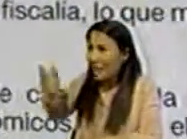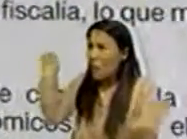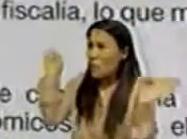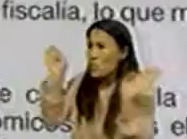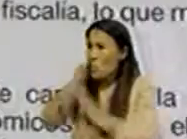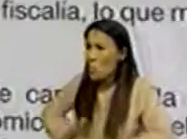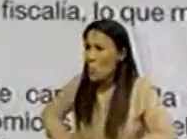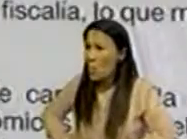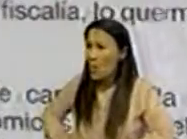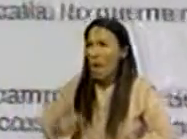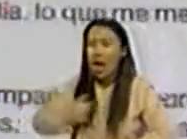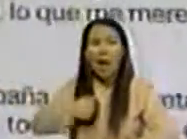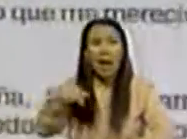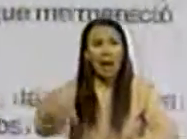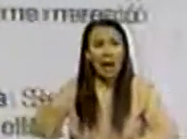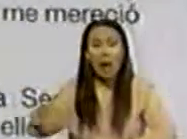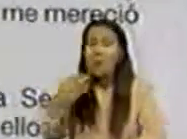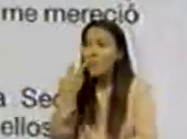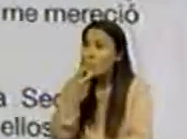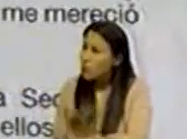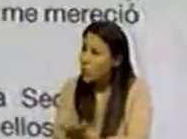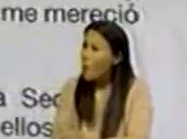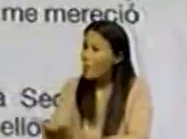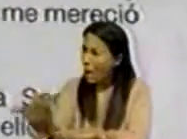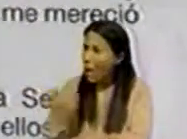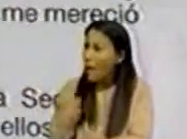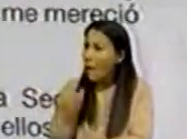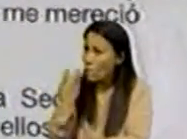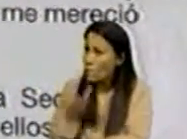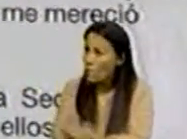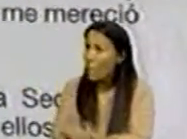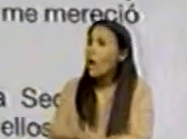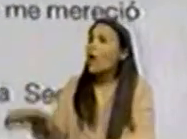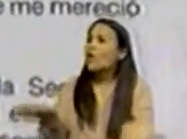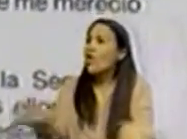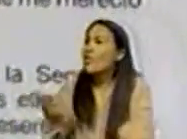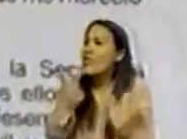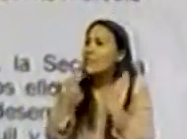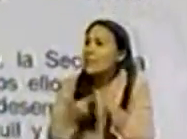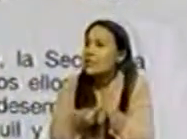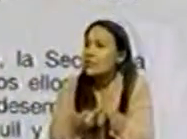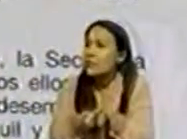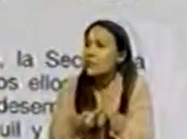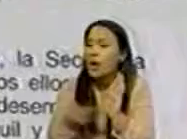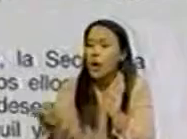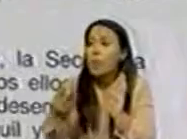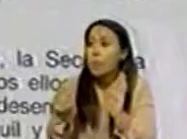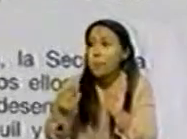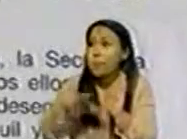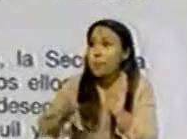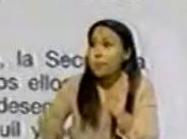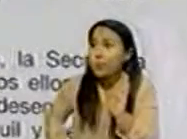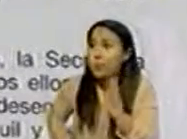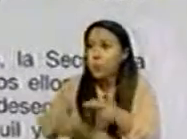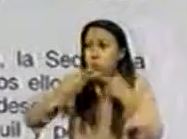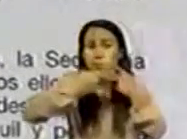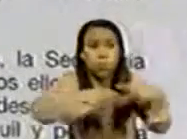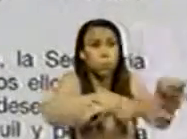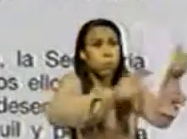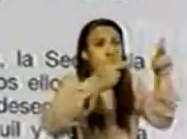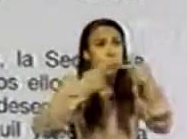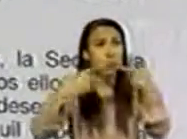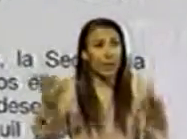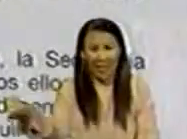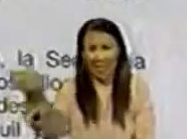nunca. Esto tendrá que comprobarse en el proceso. ¿Dónde lo dice? ¿Desviaron fondos de campaña diciendo que han